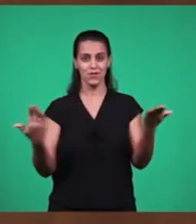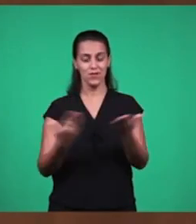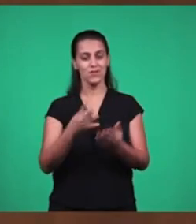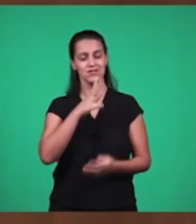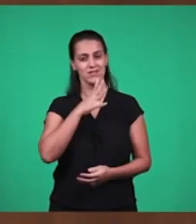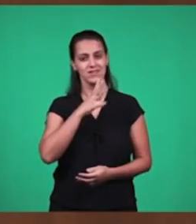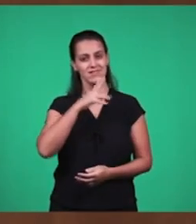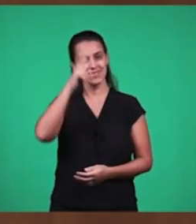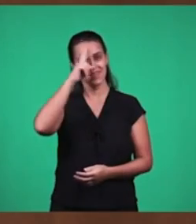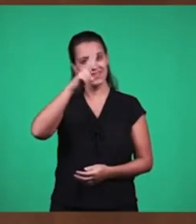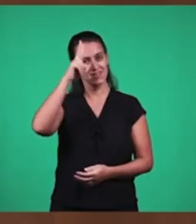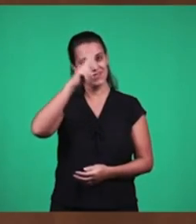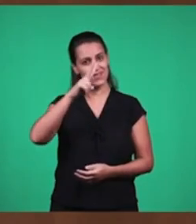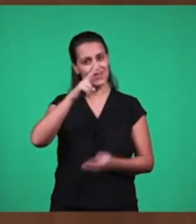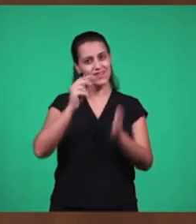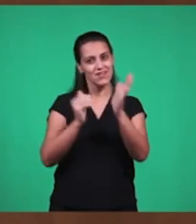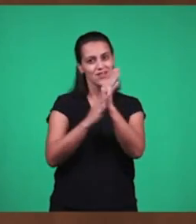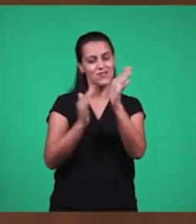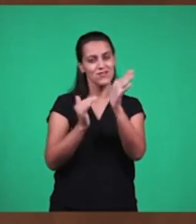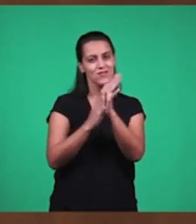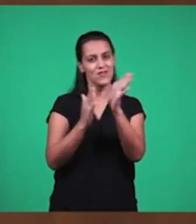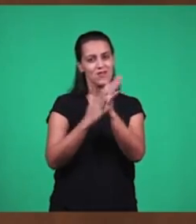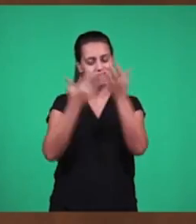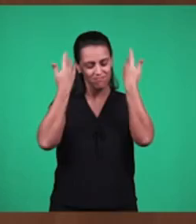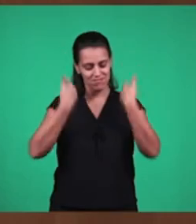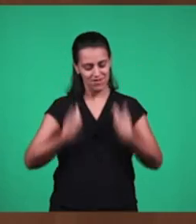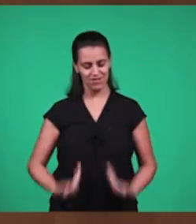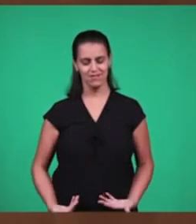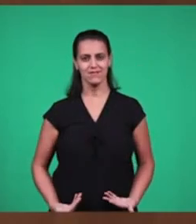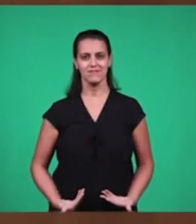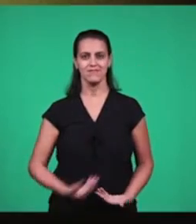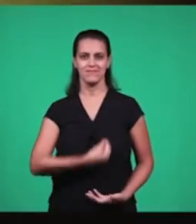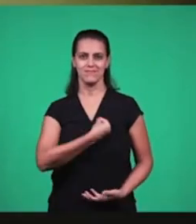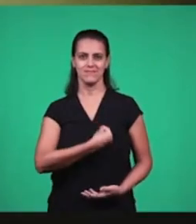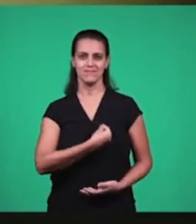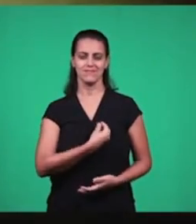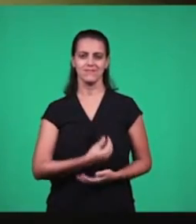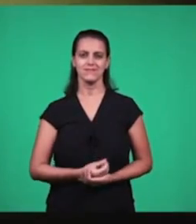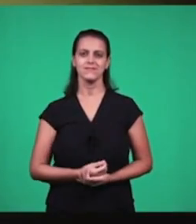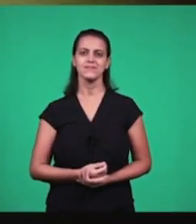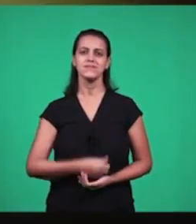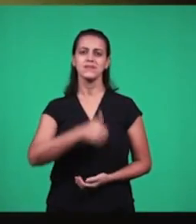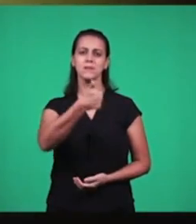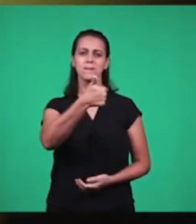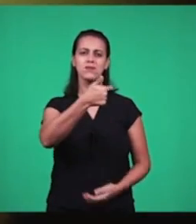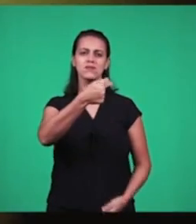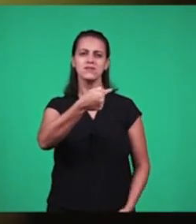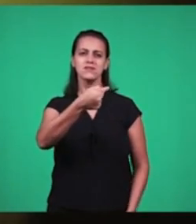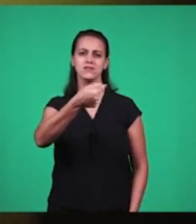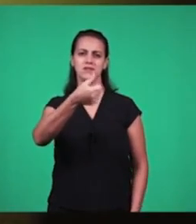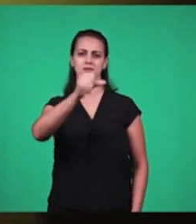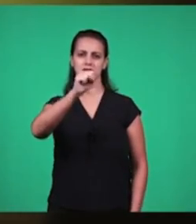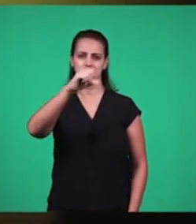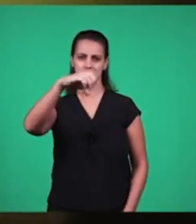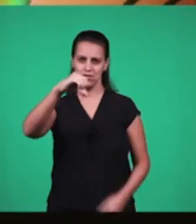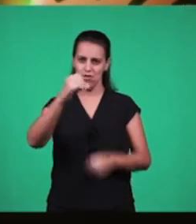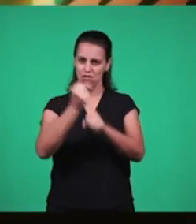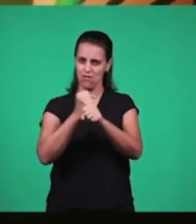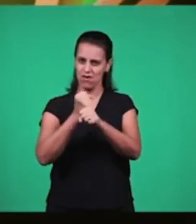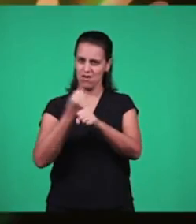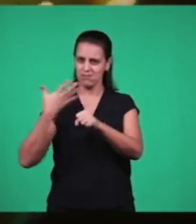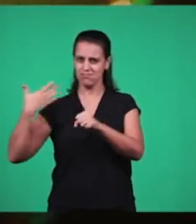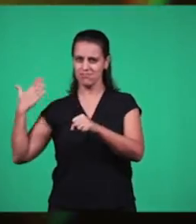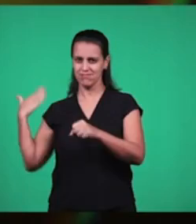a conocer la composición de la alabanza, Tal cual estoy. En 1789